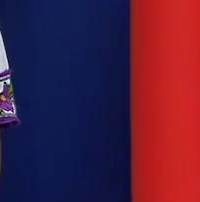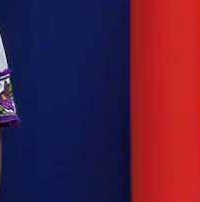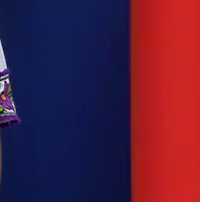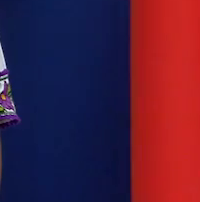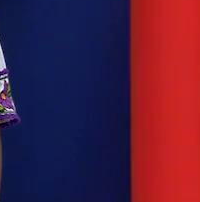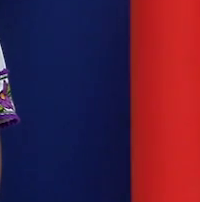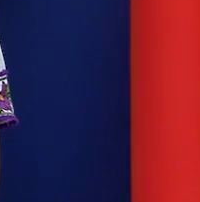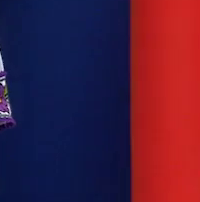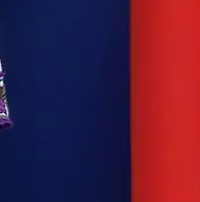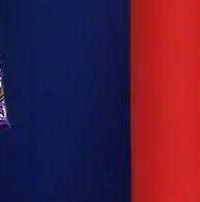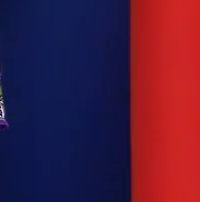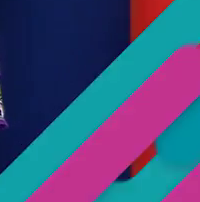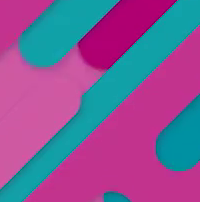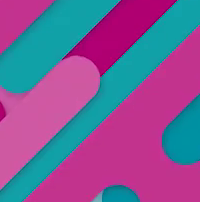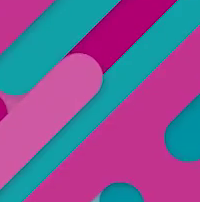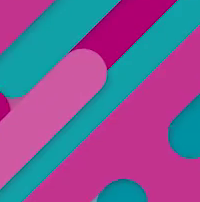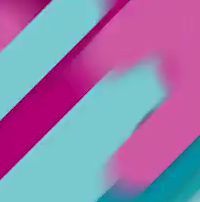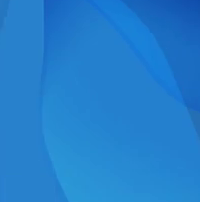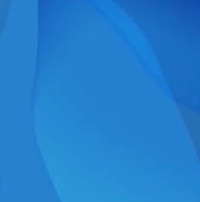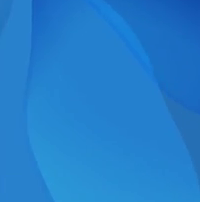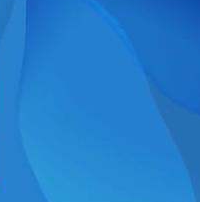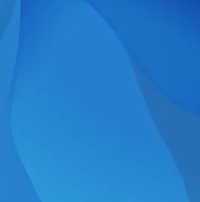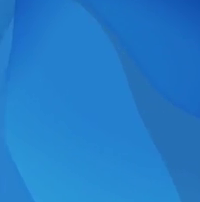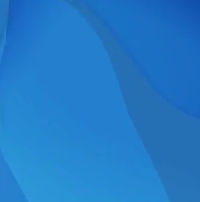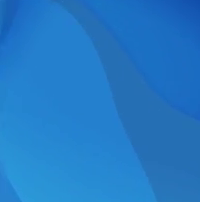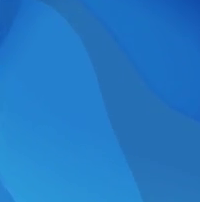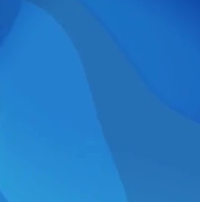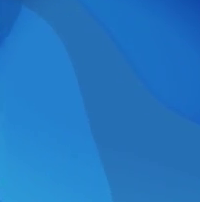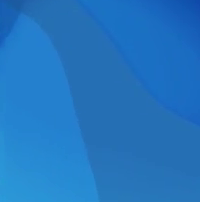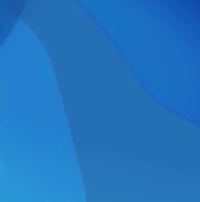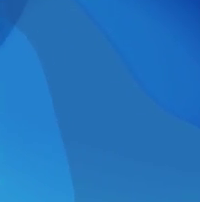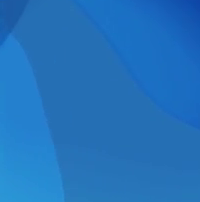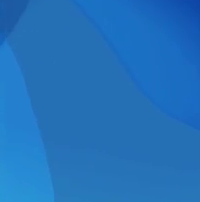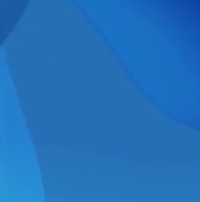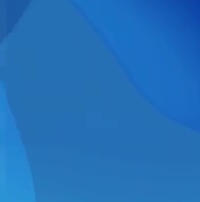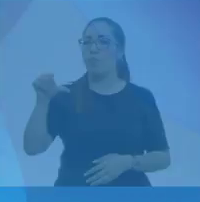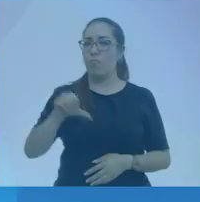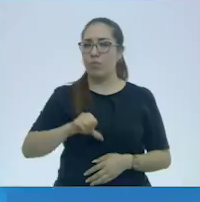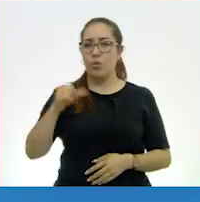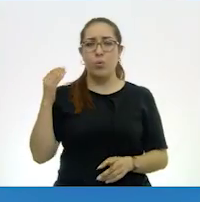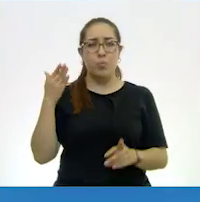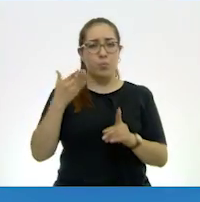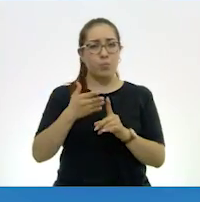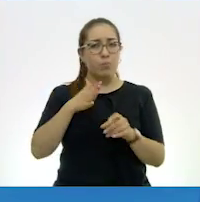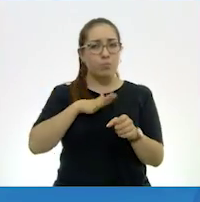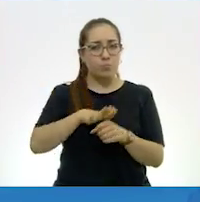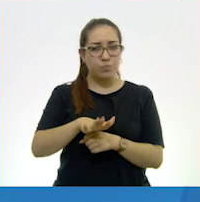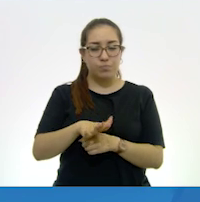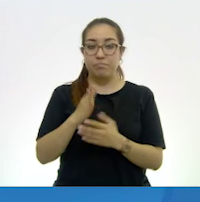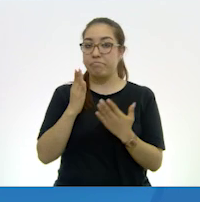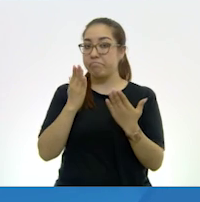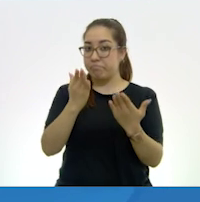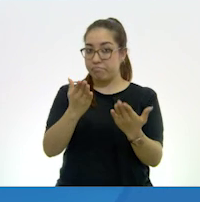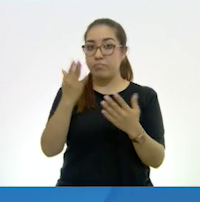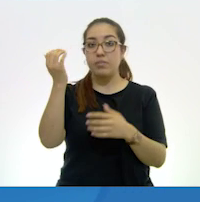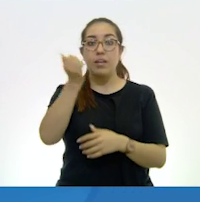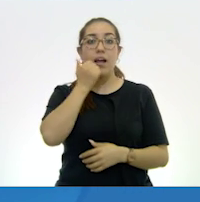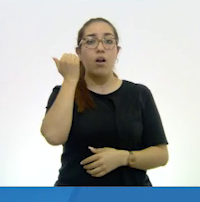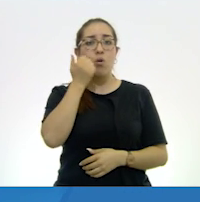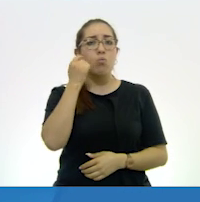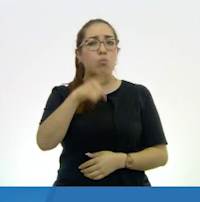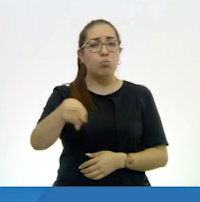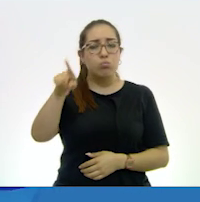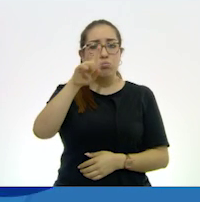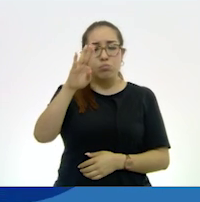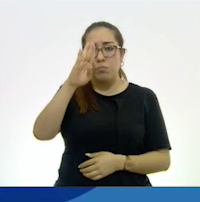Gekirasorashitsi, Marazo Yeji. Que el alumno describa las plantas medicinales que han usado para curarlo